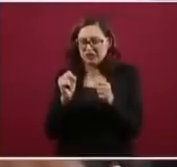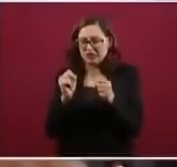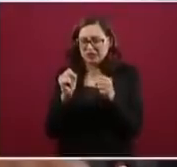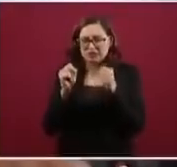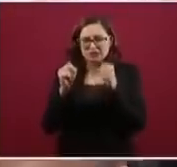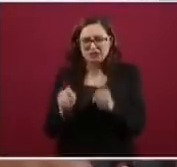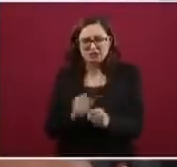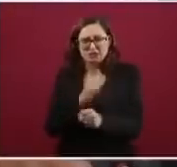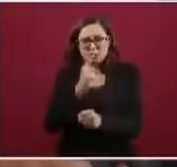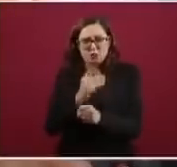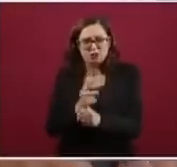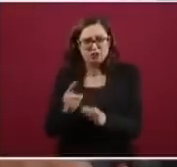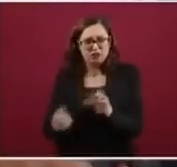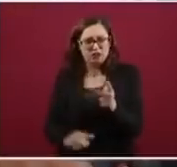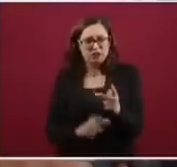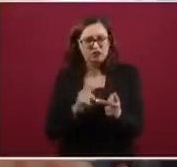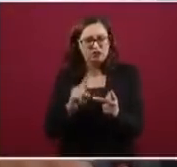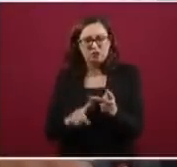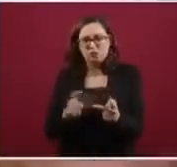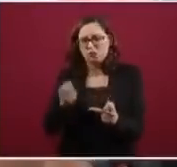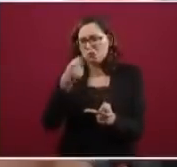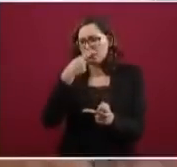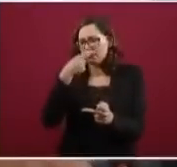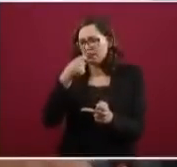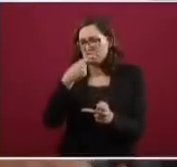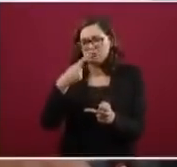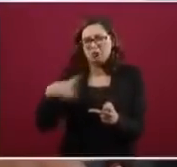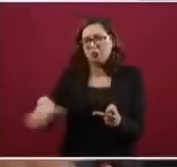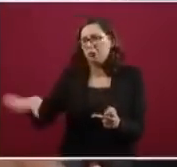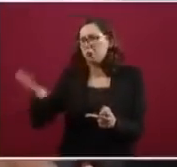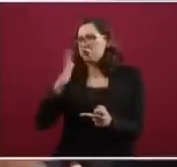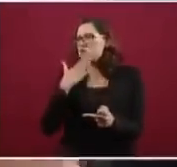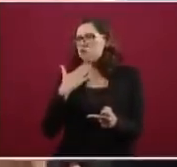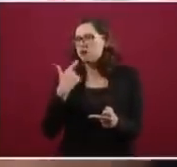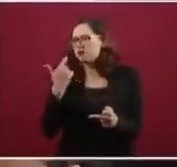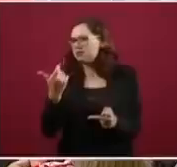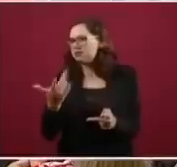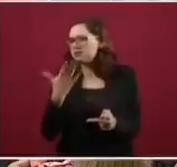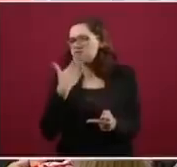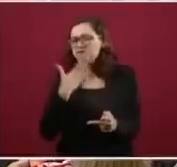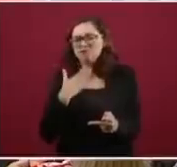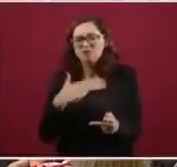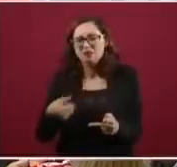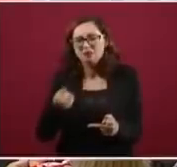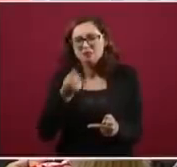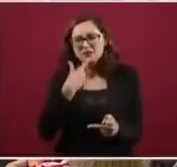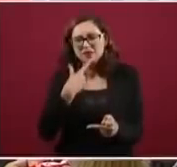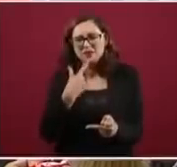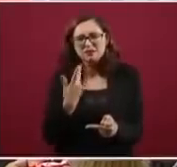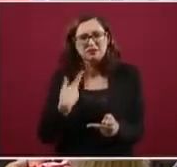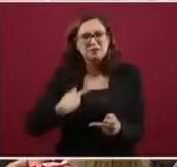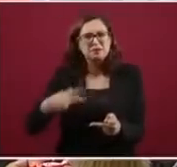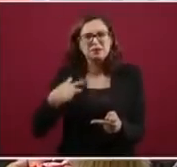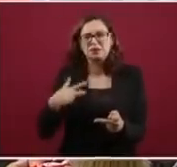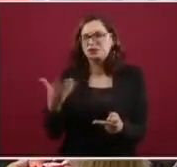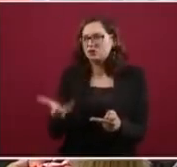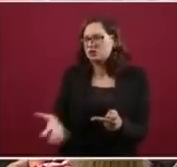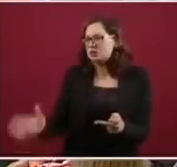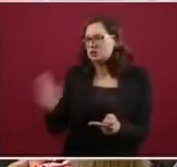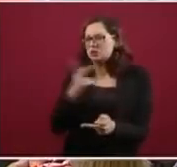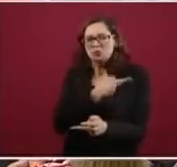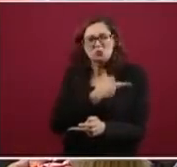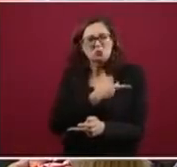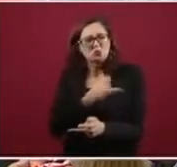algo que toda la gente está diciendo no hay dinero no hay medicinas en la vida de la gente que menos tiene